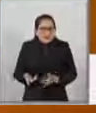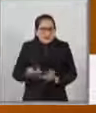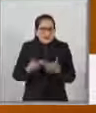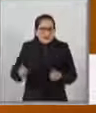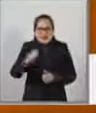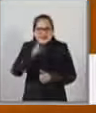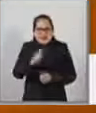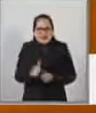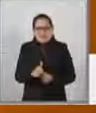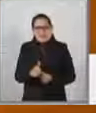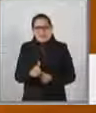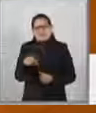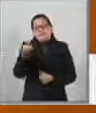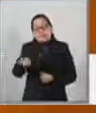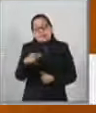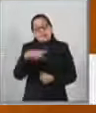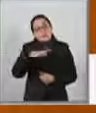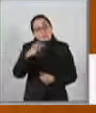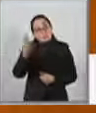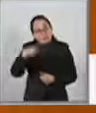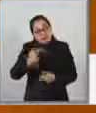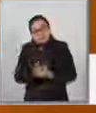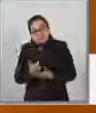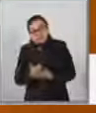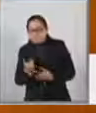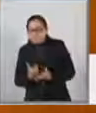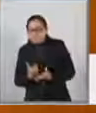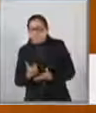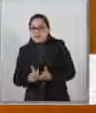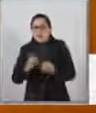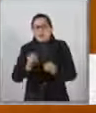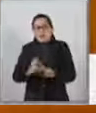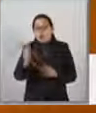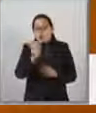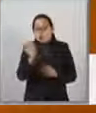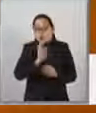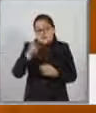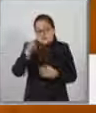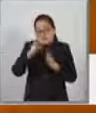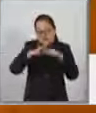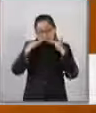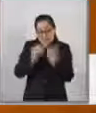sea un instrumento de venganza o un instrumento que construya